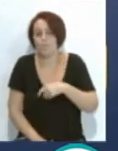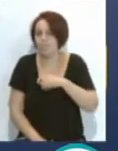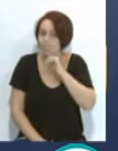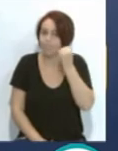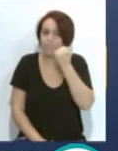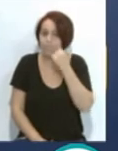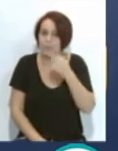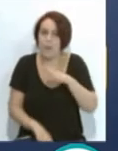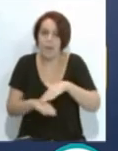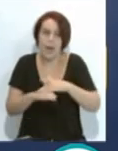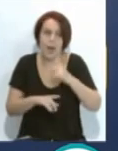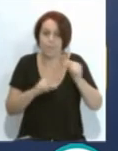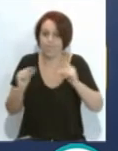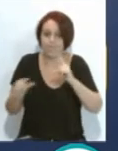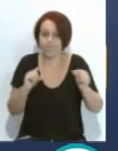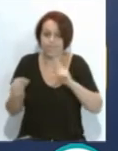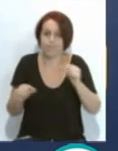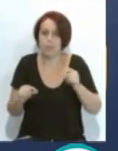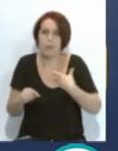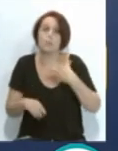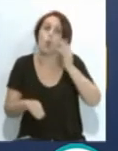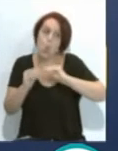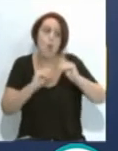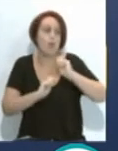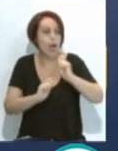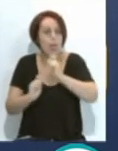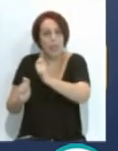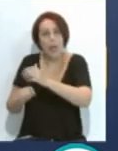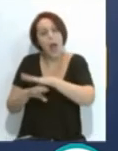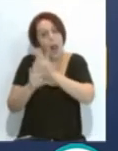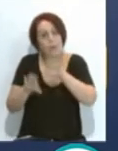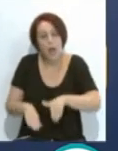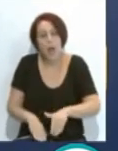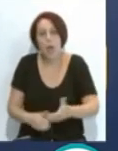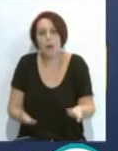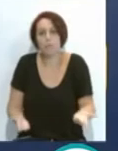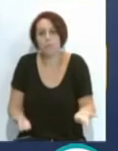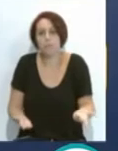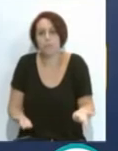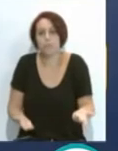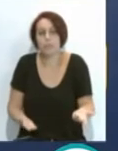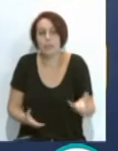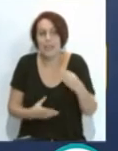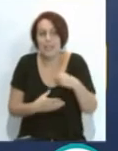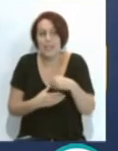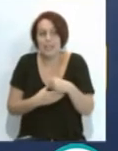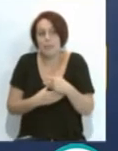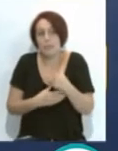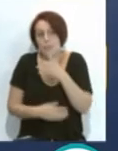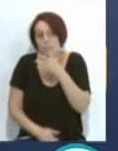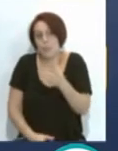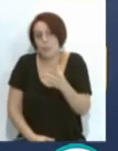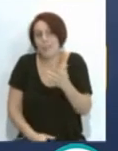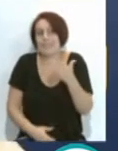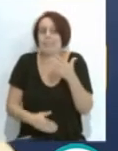ido resolviendo, creo que al final, dentro de las limitaciones y